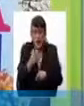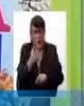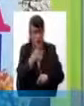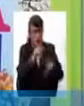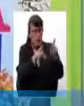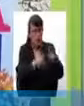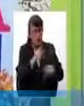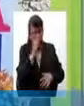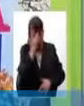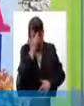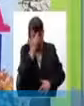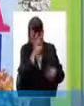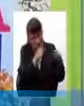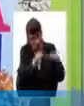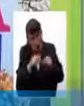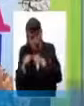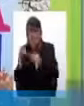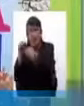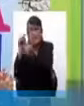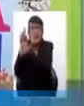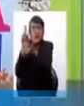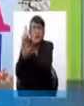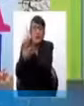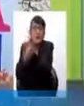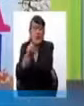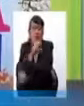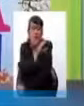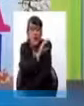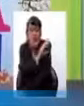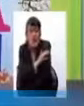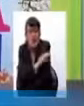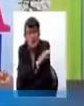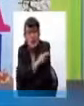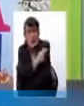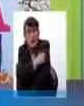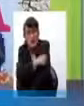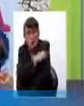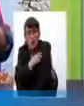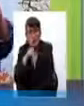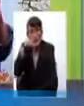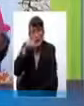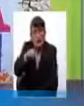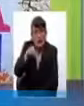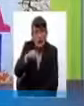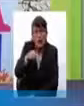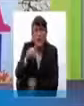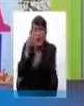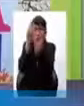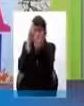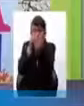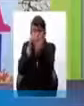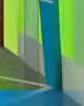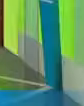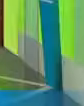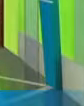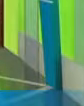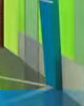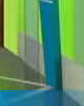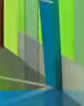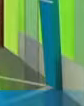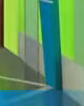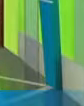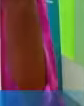se emita a través de Bolivia TV me parece una gran cosa porque significa que finalmente estamos llegando al ámbito nacional